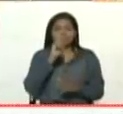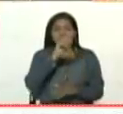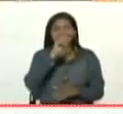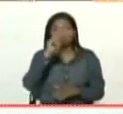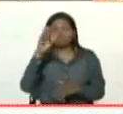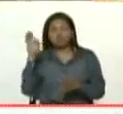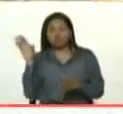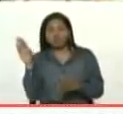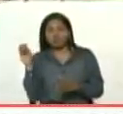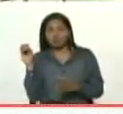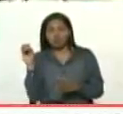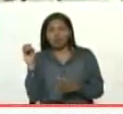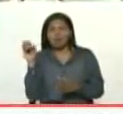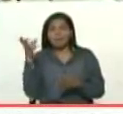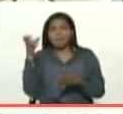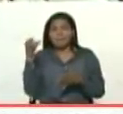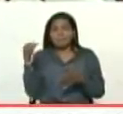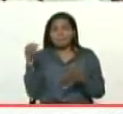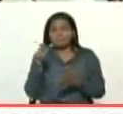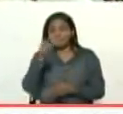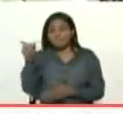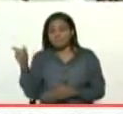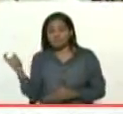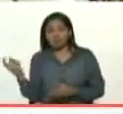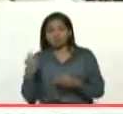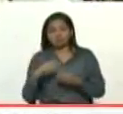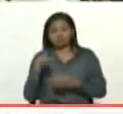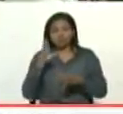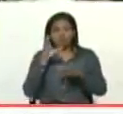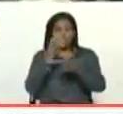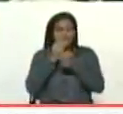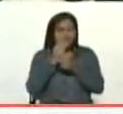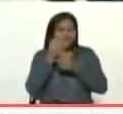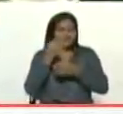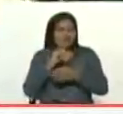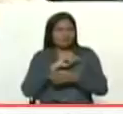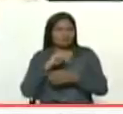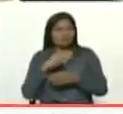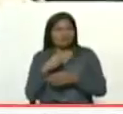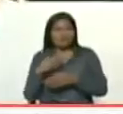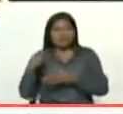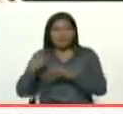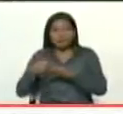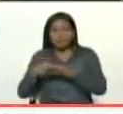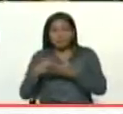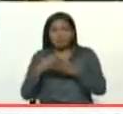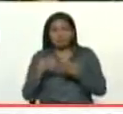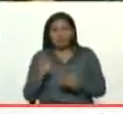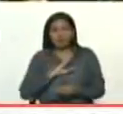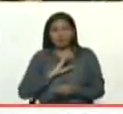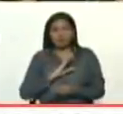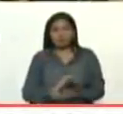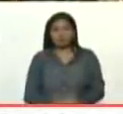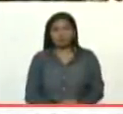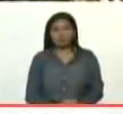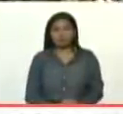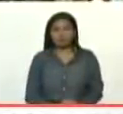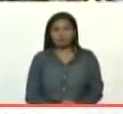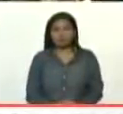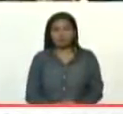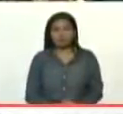14.164.168 clientes. Quiere decir un voto de confianza de los ahorristas y cuentapropistas.